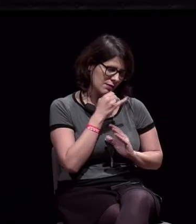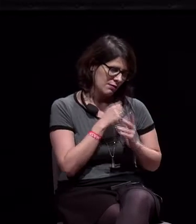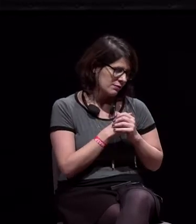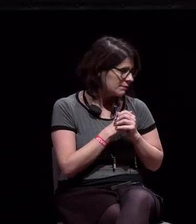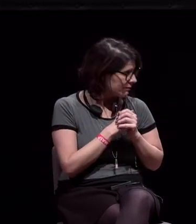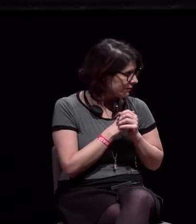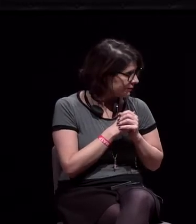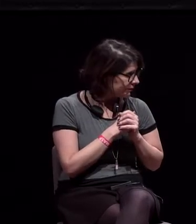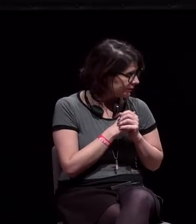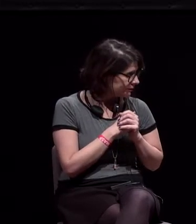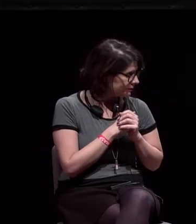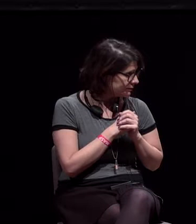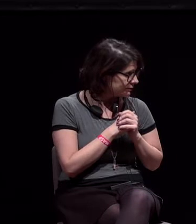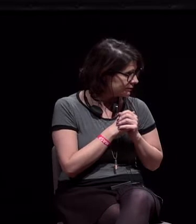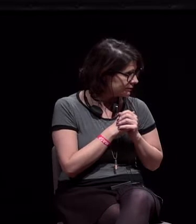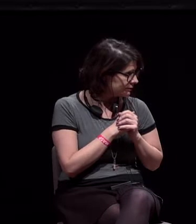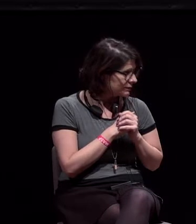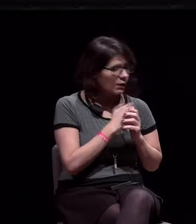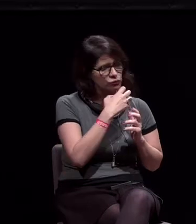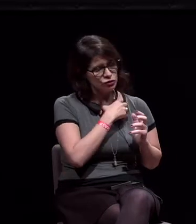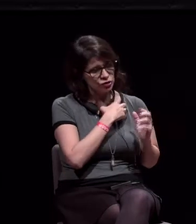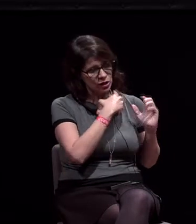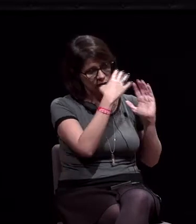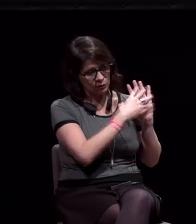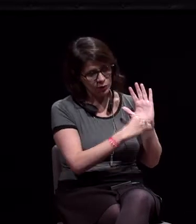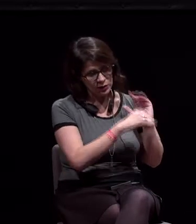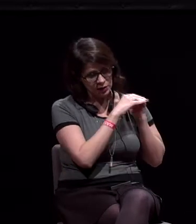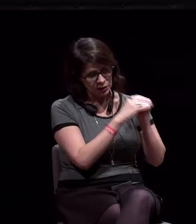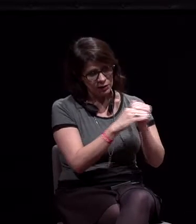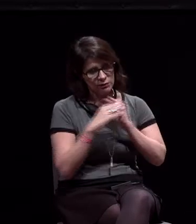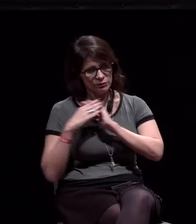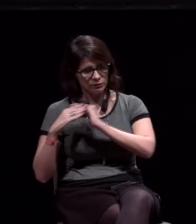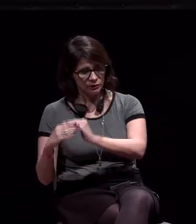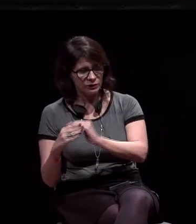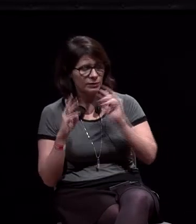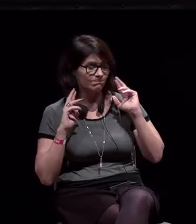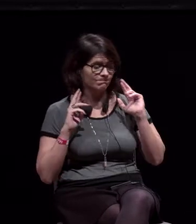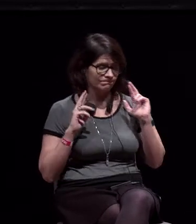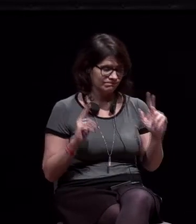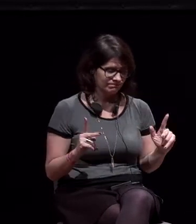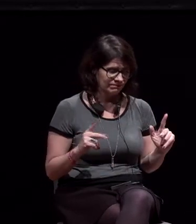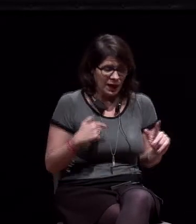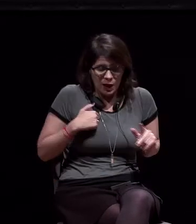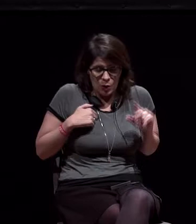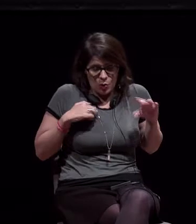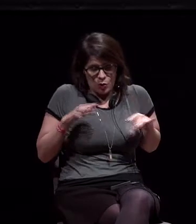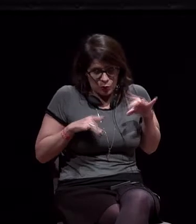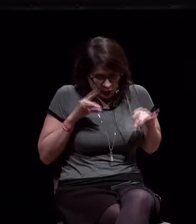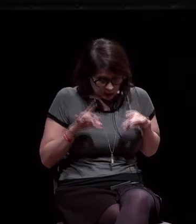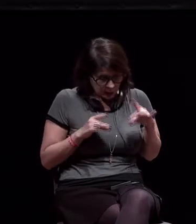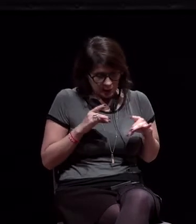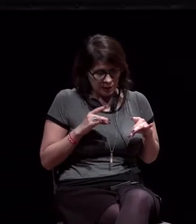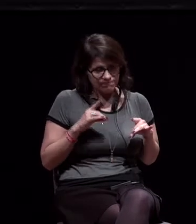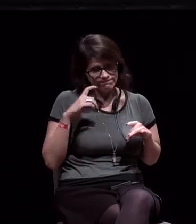un tema muy difícil para mí como curadora pensar en cómo